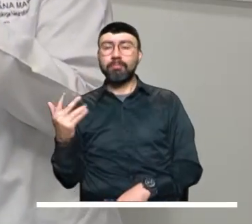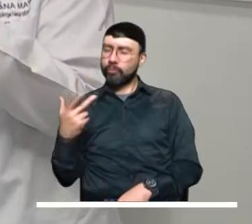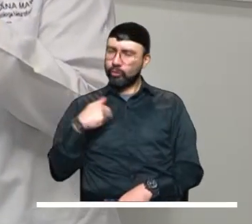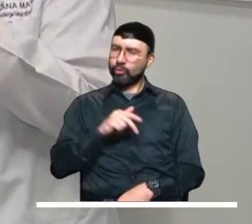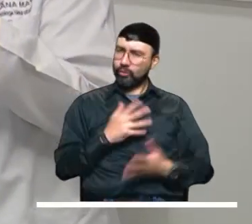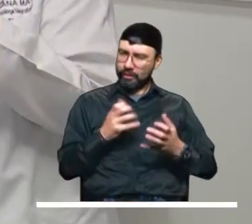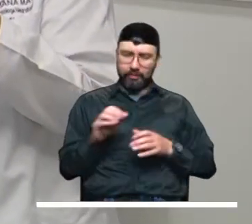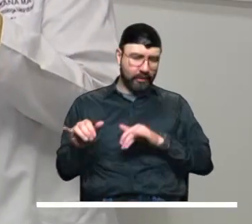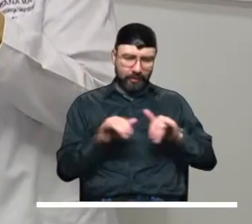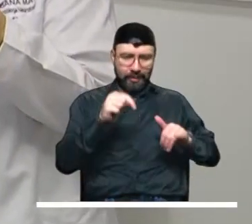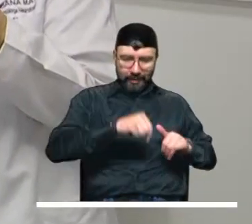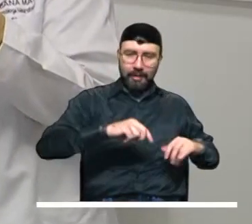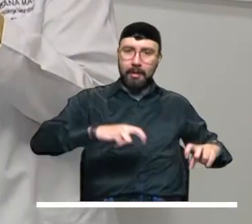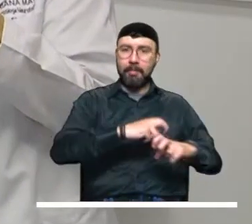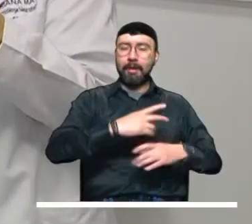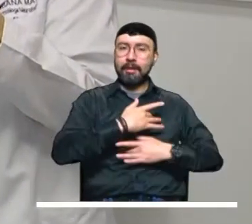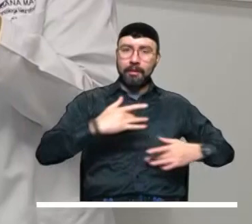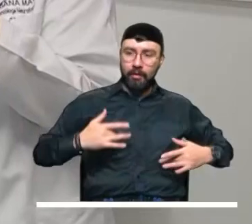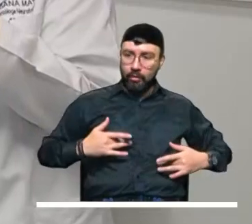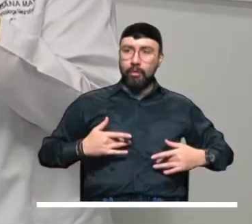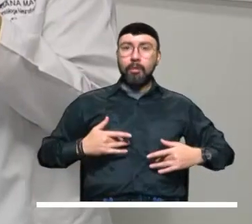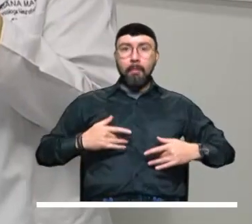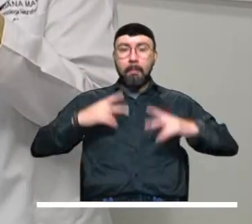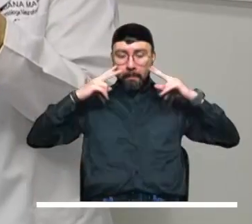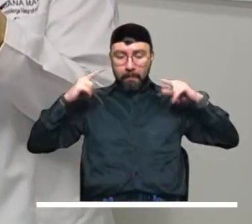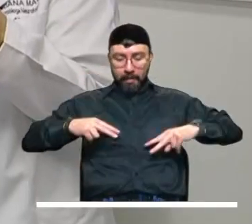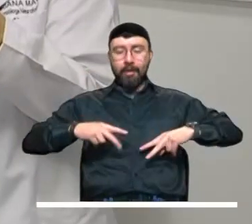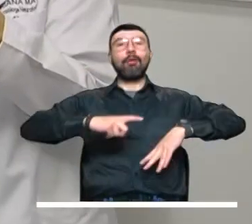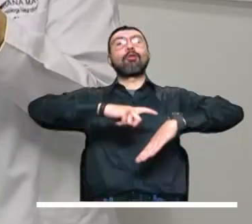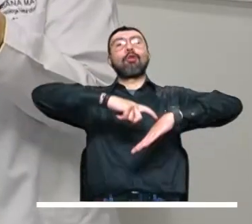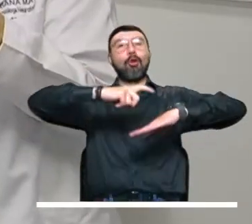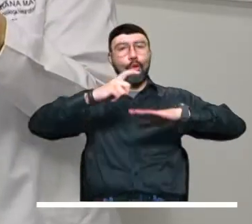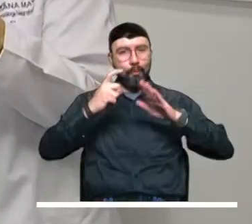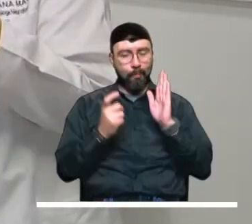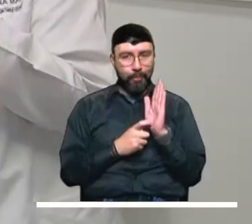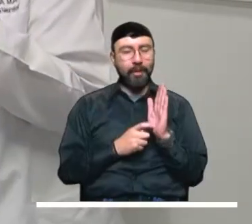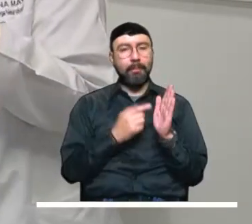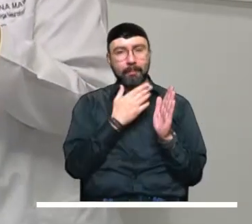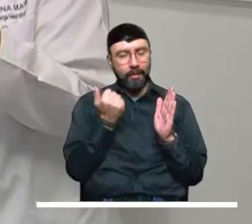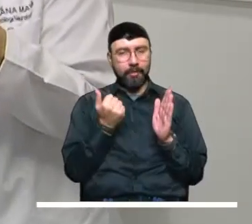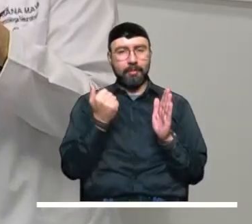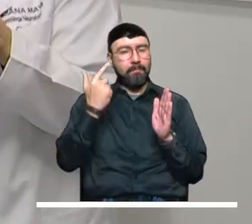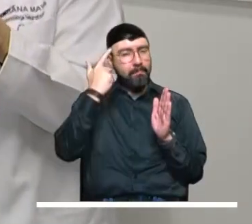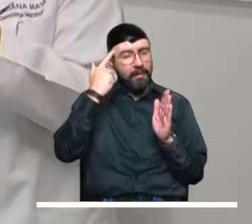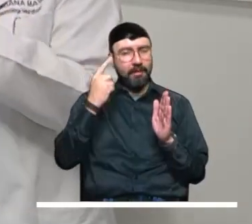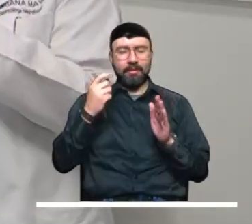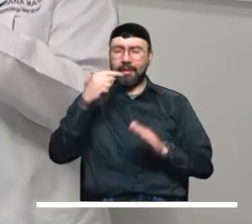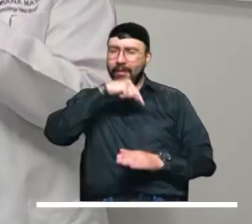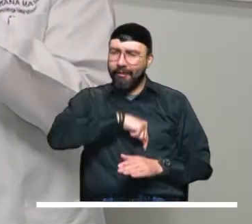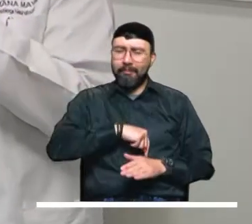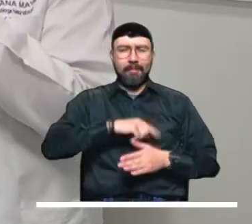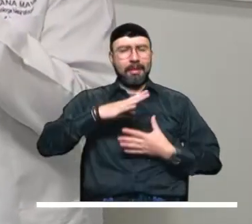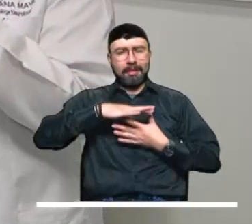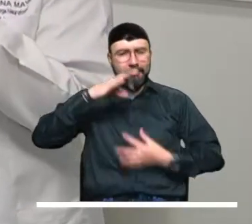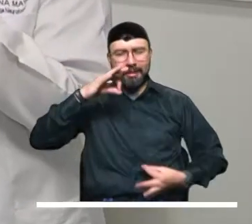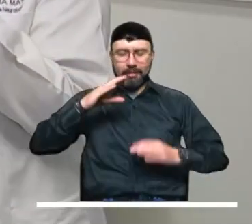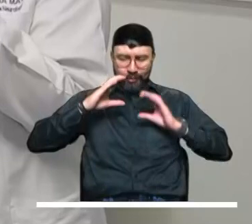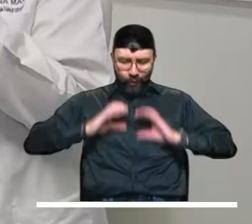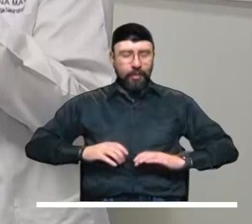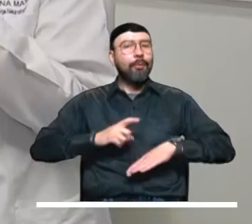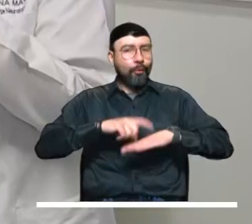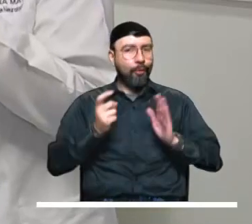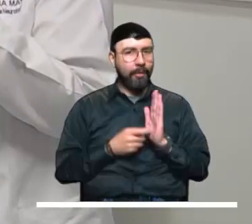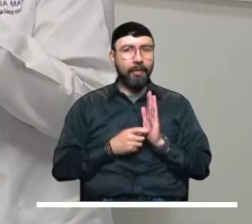los parques de la salud, integrar y ver el cuerpo en mente, alma, espíritu, todo, ¿sí? Y en eso, aquí está